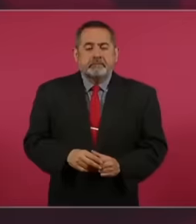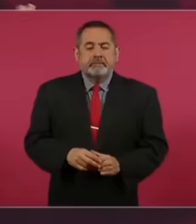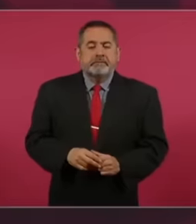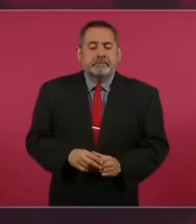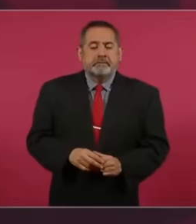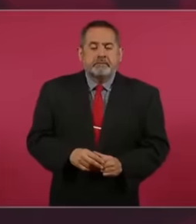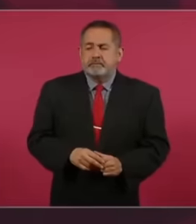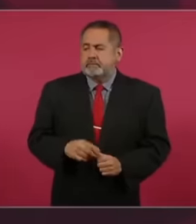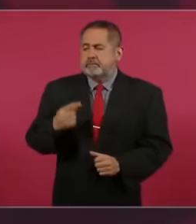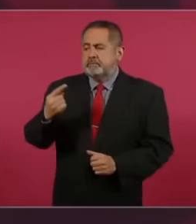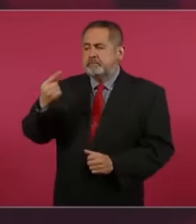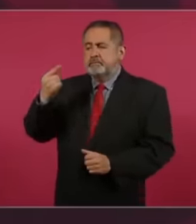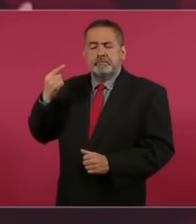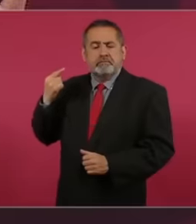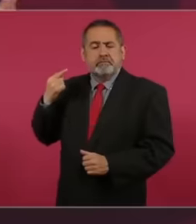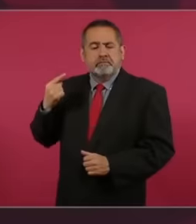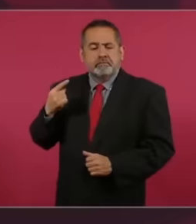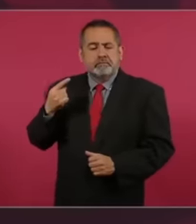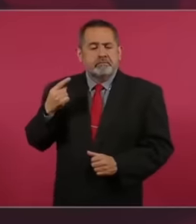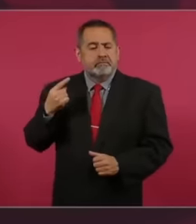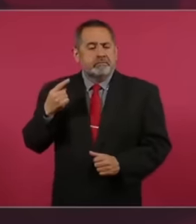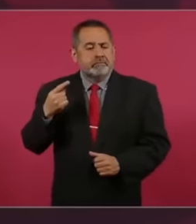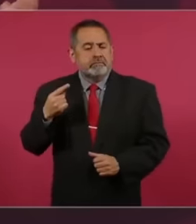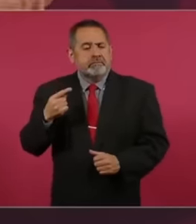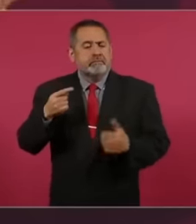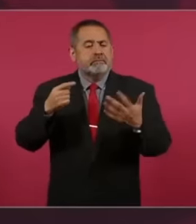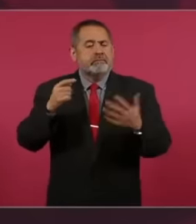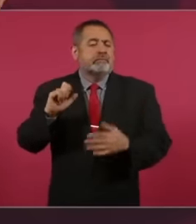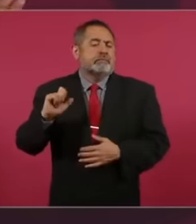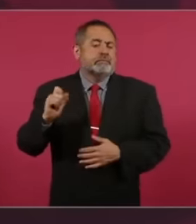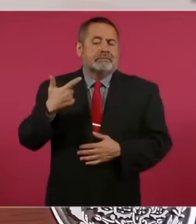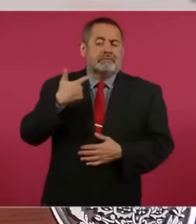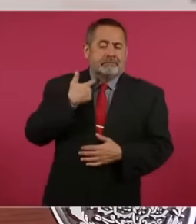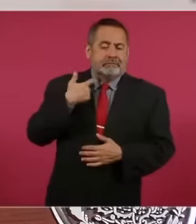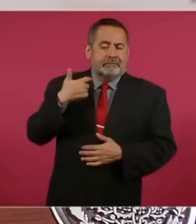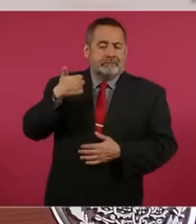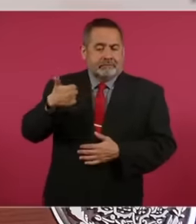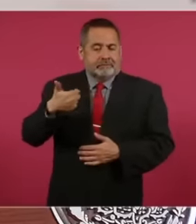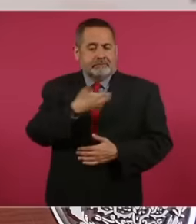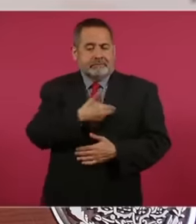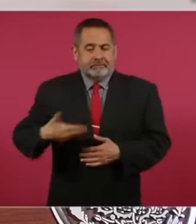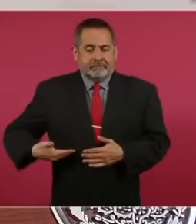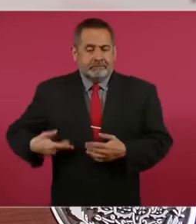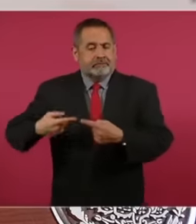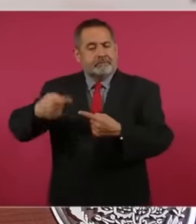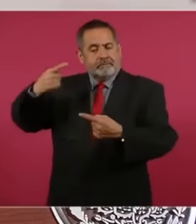en los últimos seis gobiernos, los seis gobiernos anteriores,